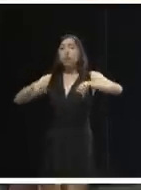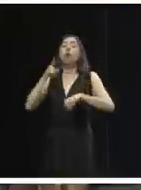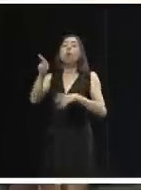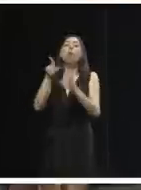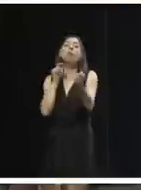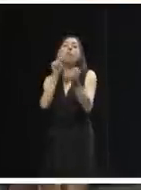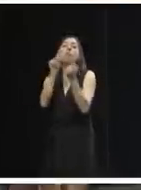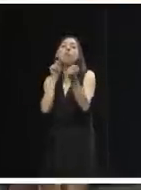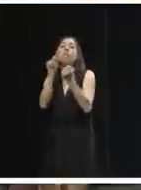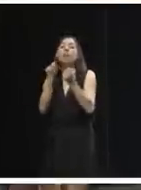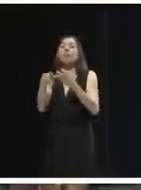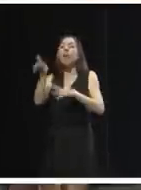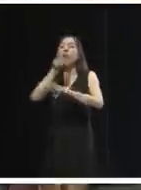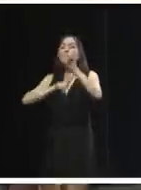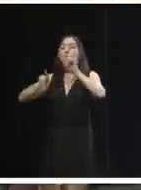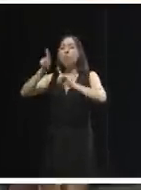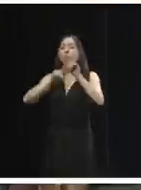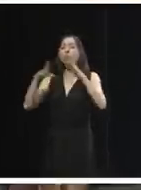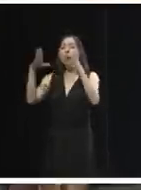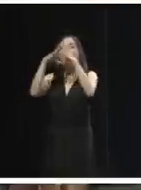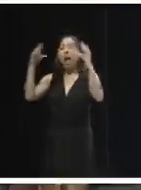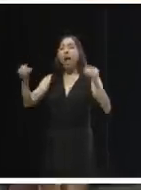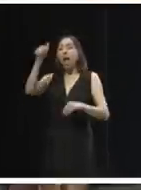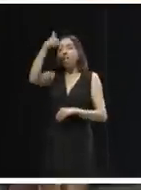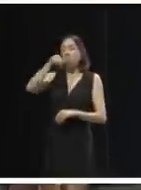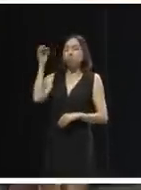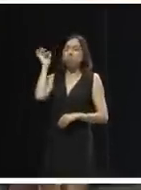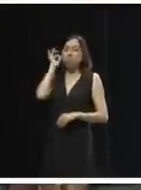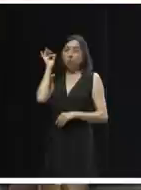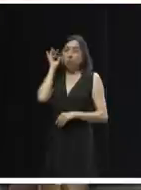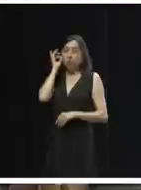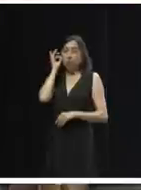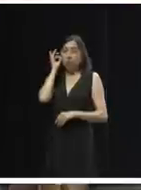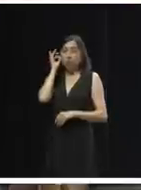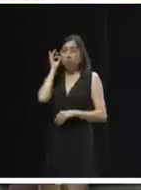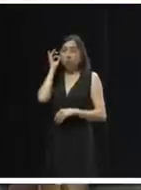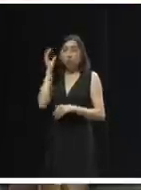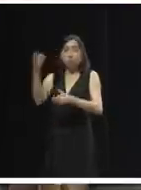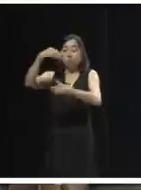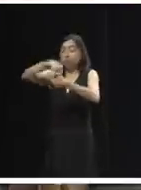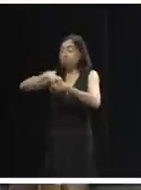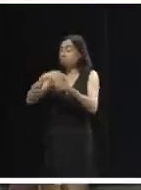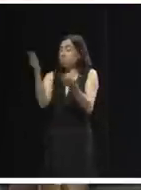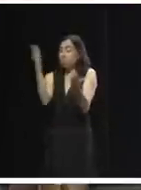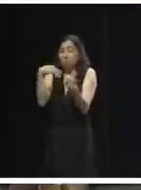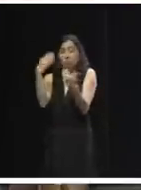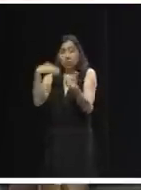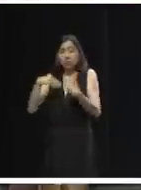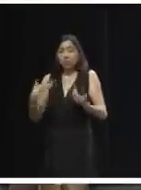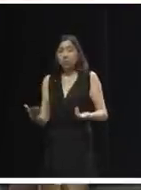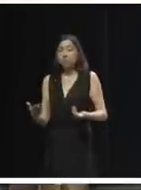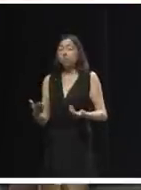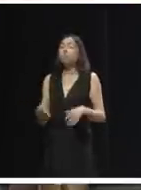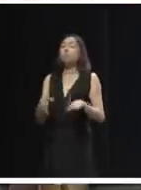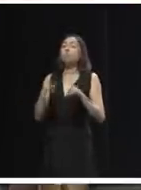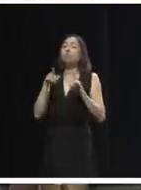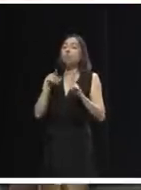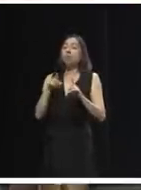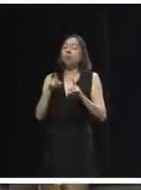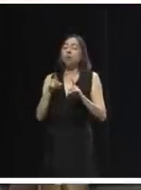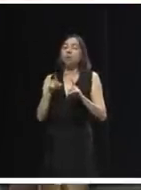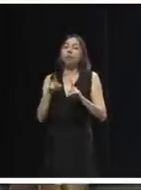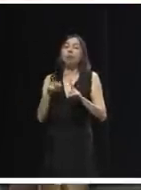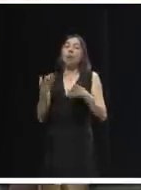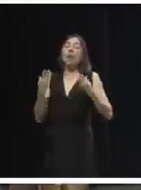que los problemas de los andaluces y las andaluzas no van a estar presentes. En el que